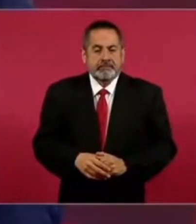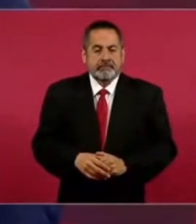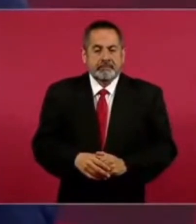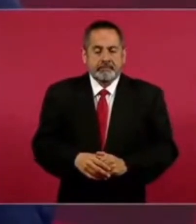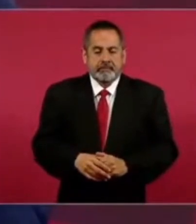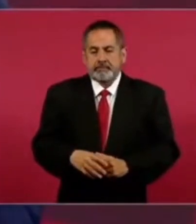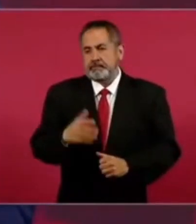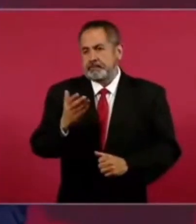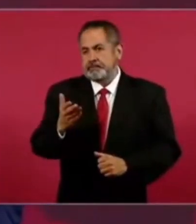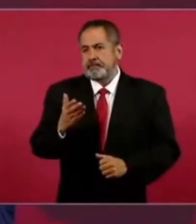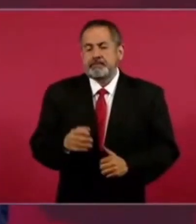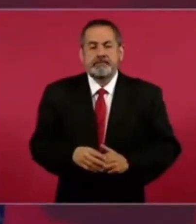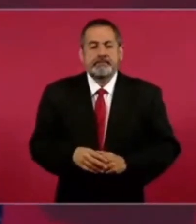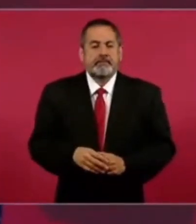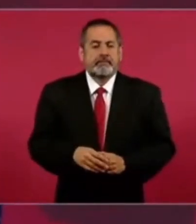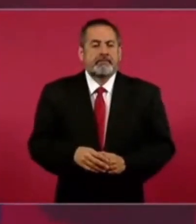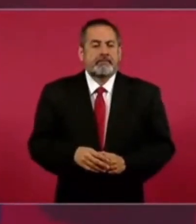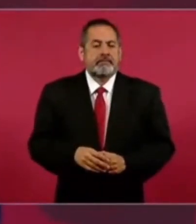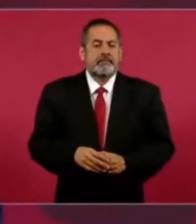Entonces,